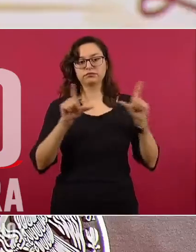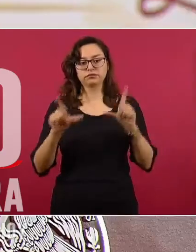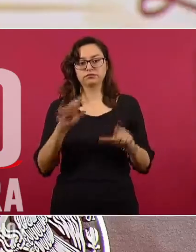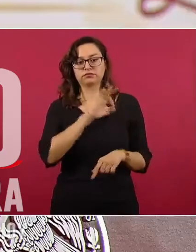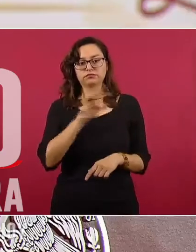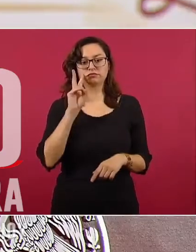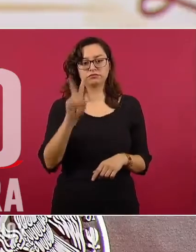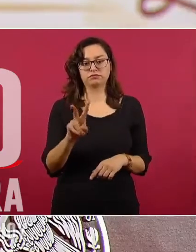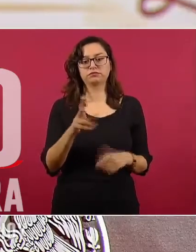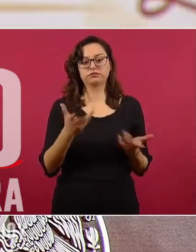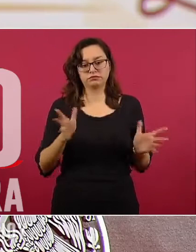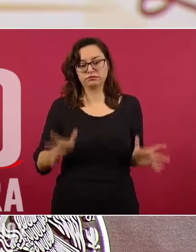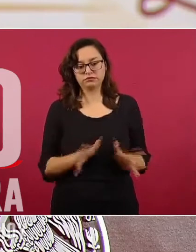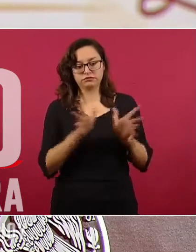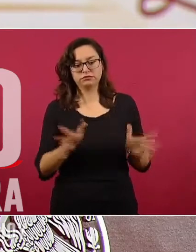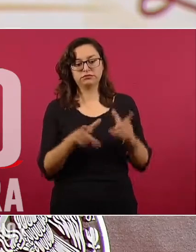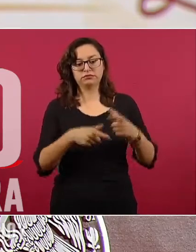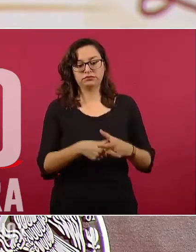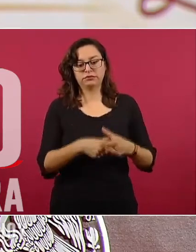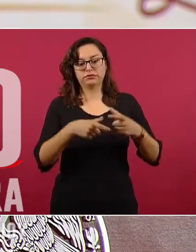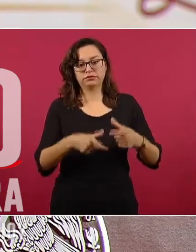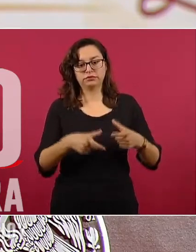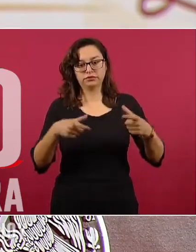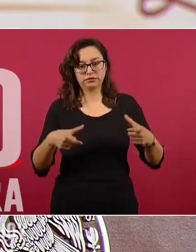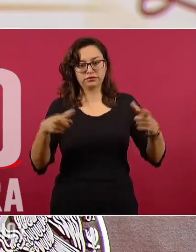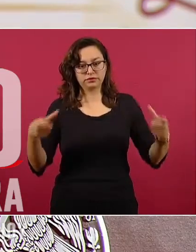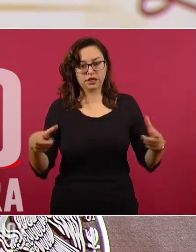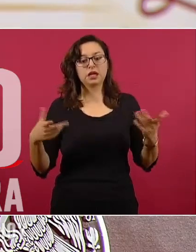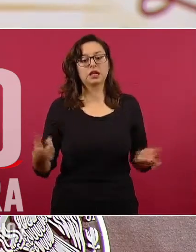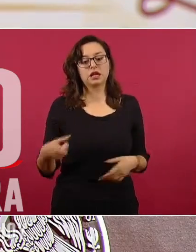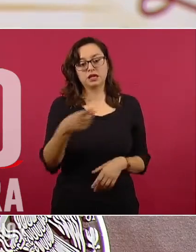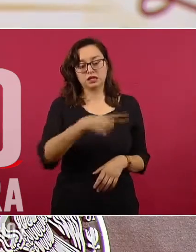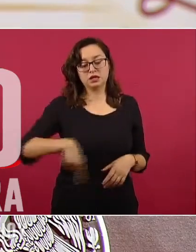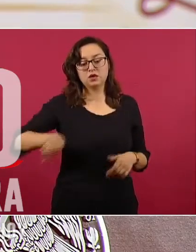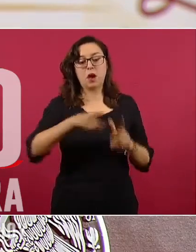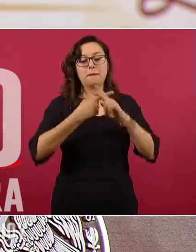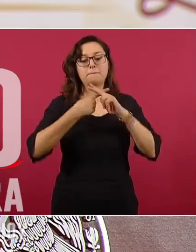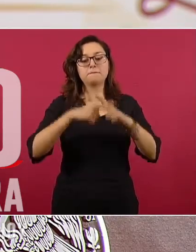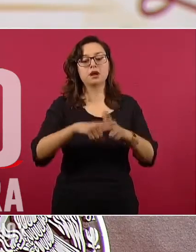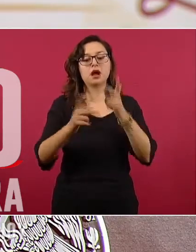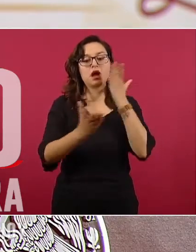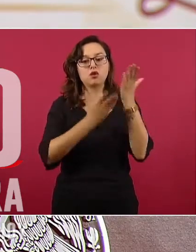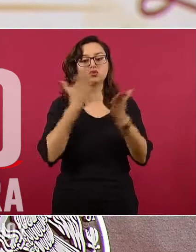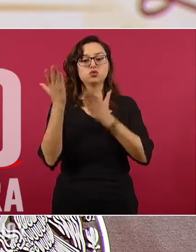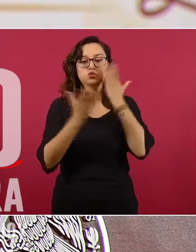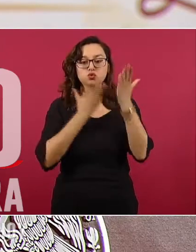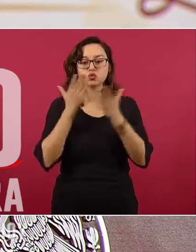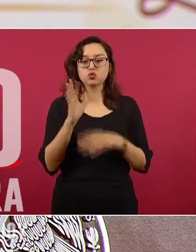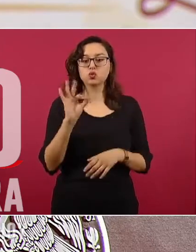crecimiento. Es de estudiantes de la especialidad que están ahora en 2021, están